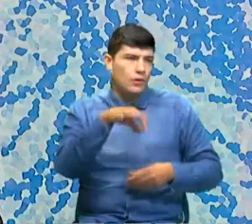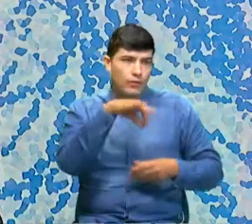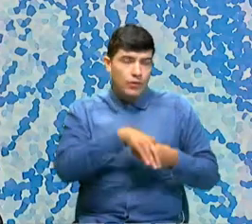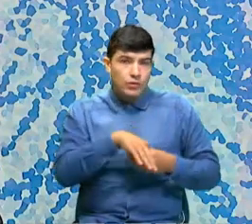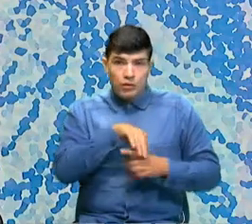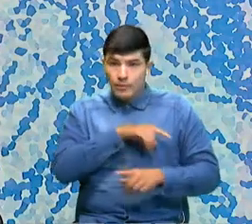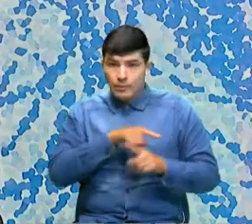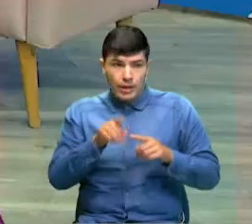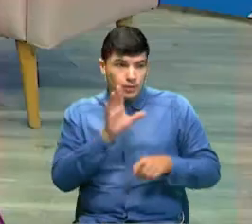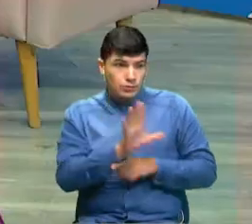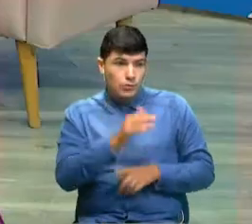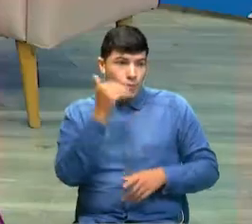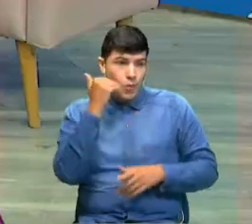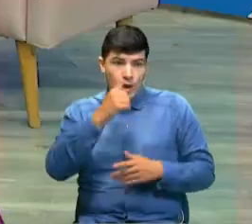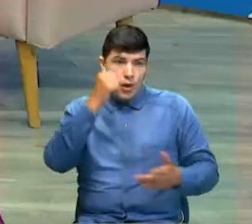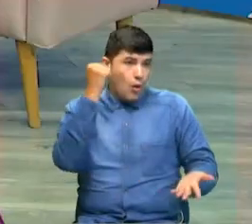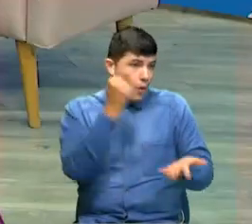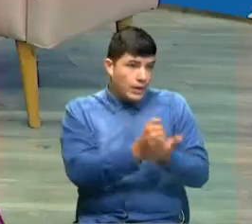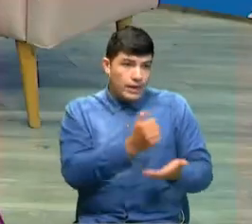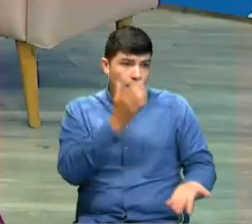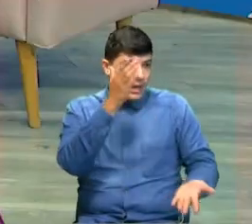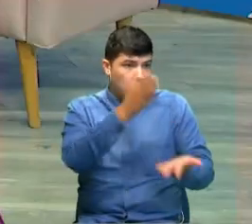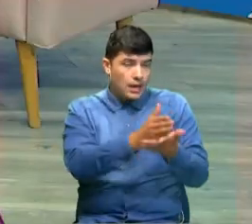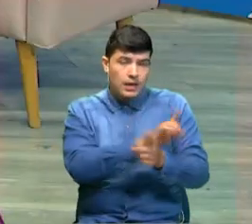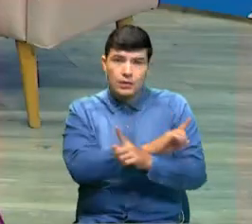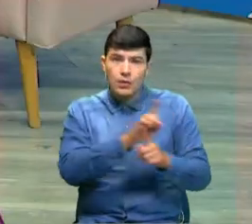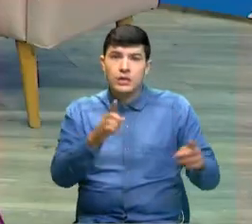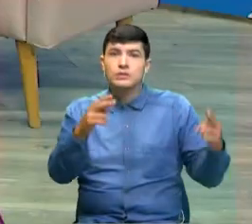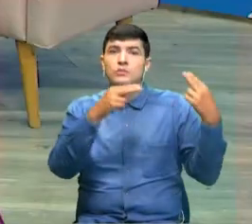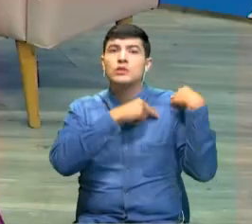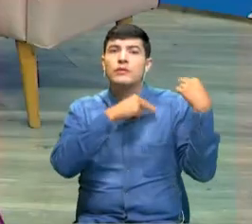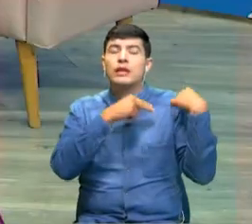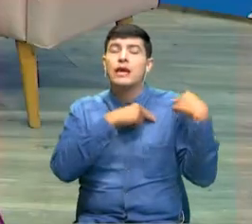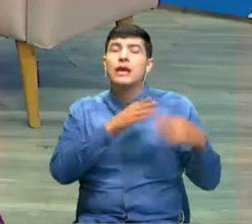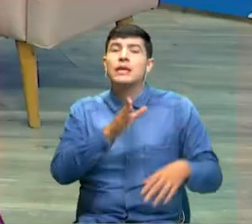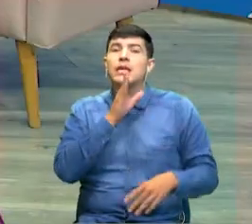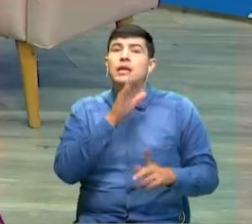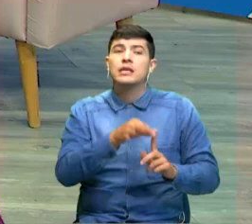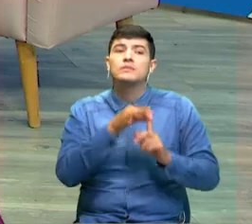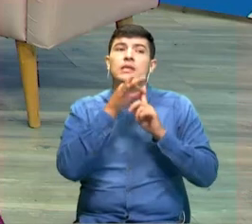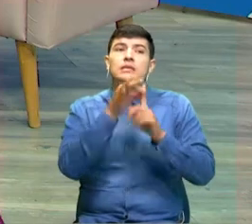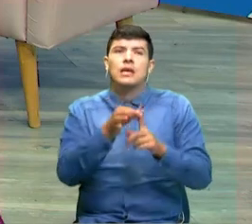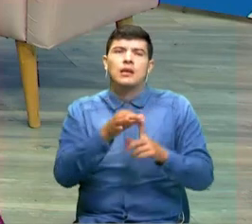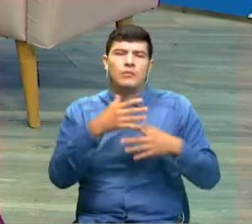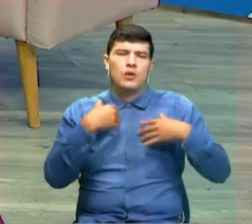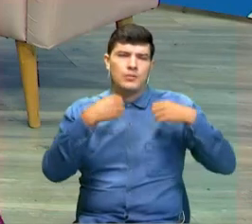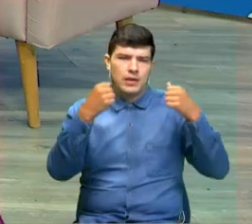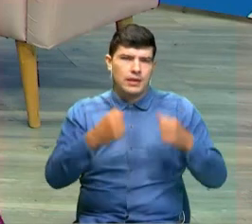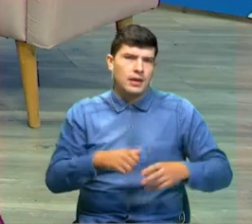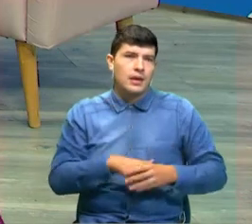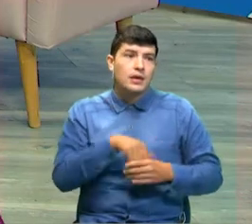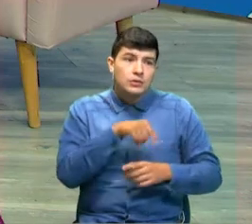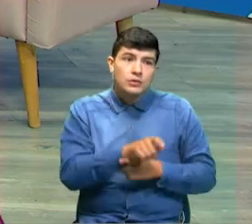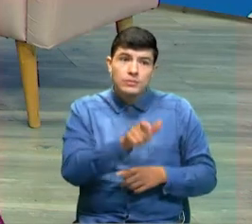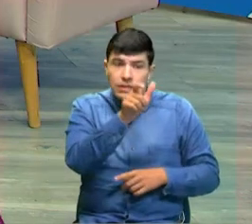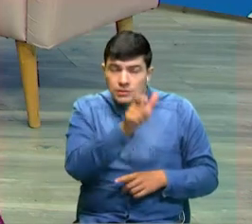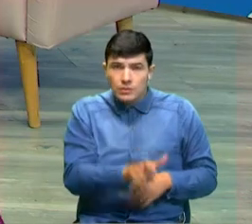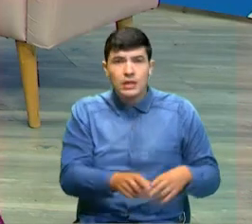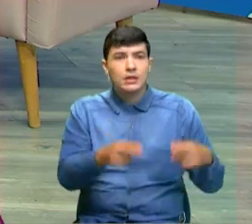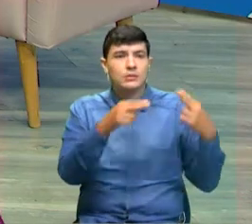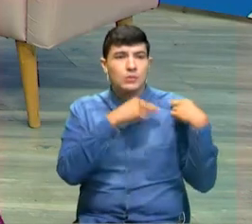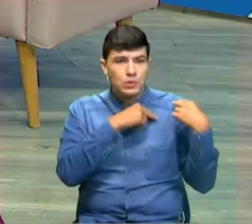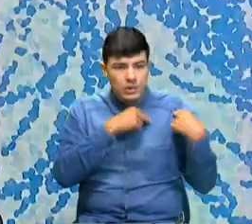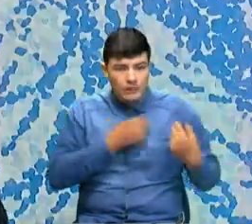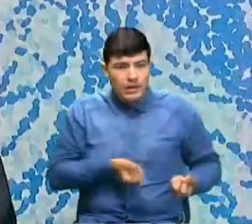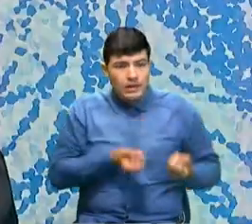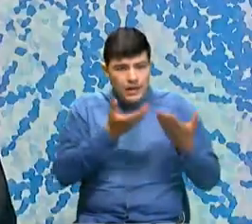ella esté obligada a ir, la obligación la tiene exclusivamente el propietario, que es el encargado de darle el